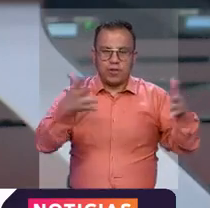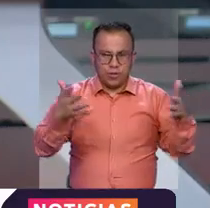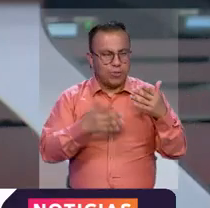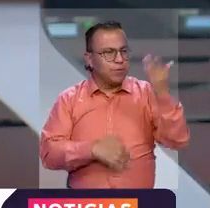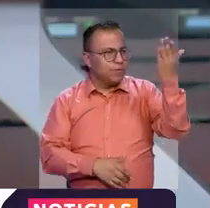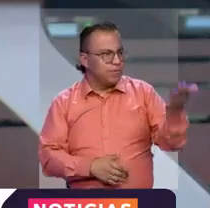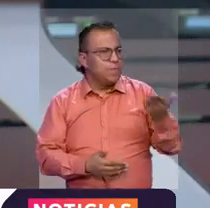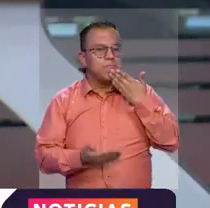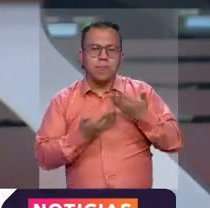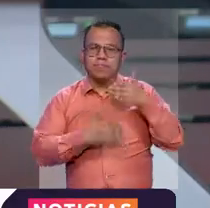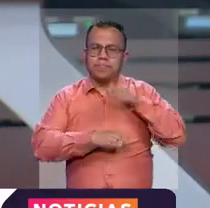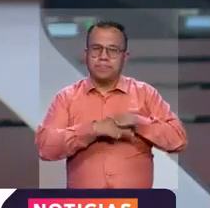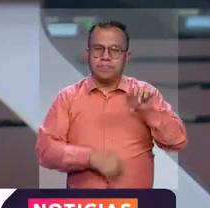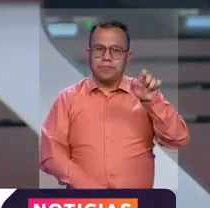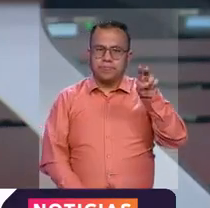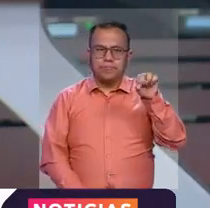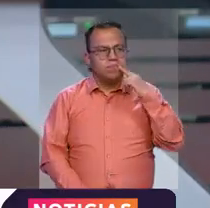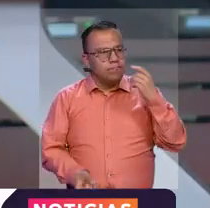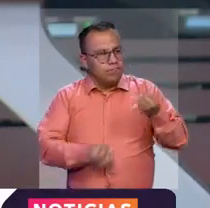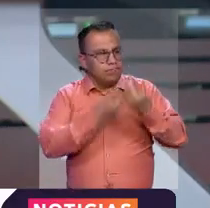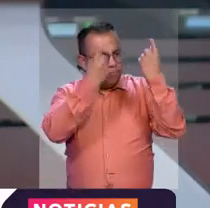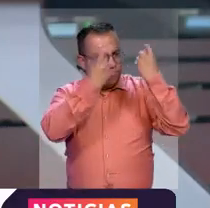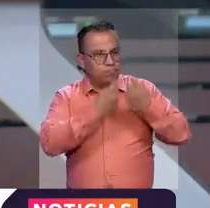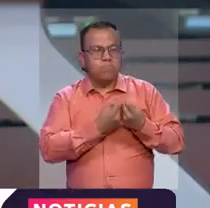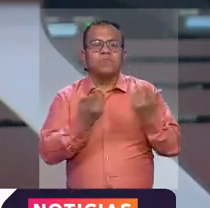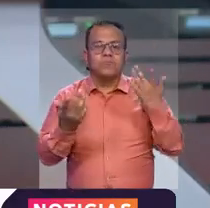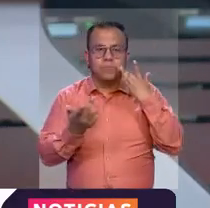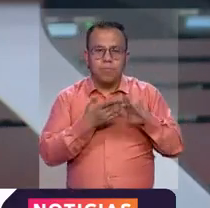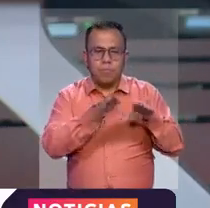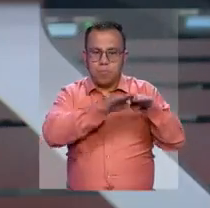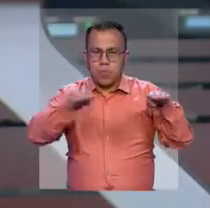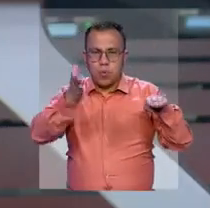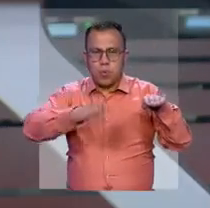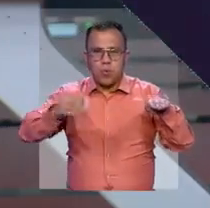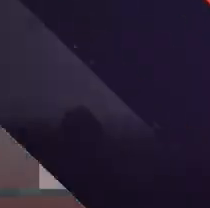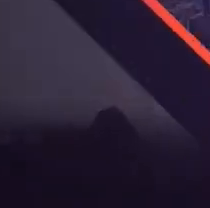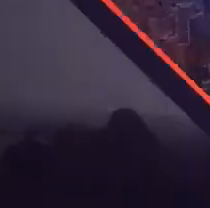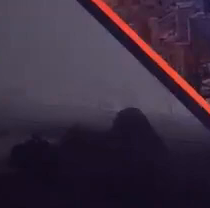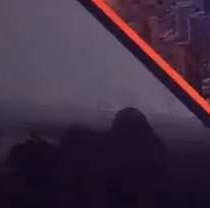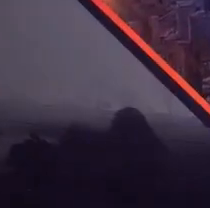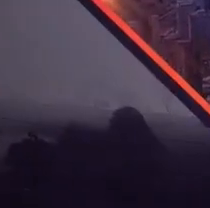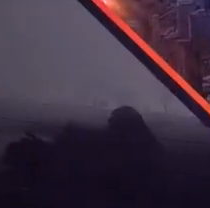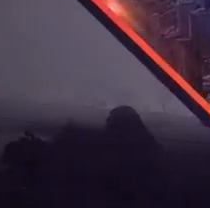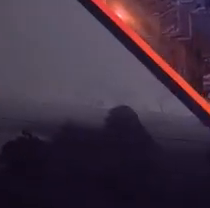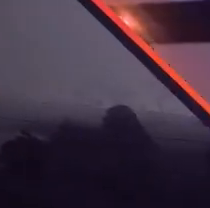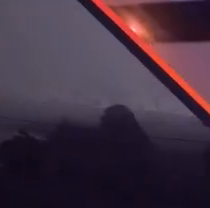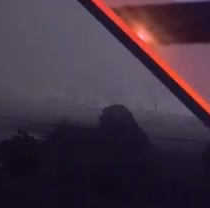Esteban Bejarano, muy buenas tardes. En total, ¿cuántos huecos se han tapado?